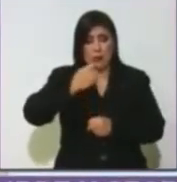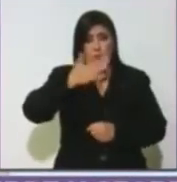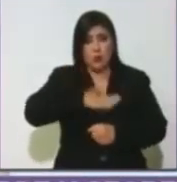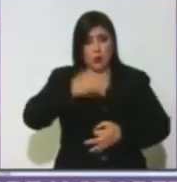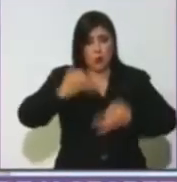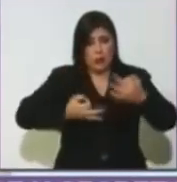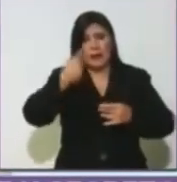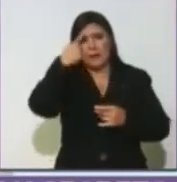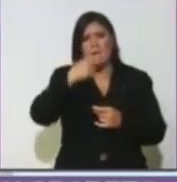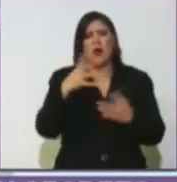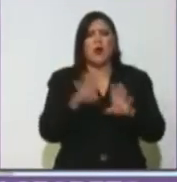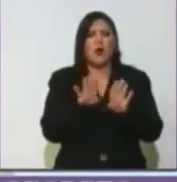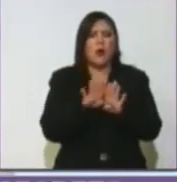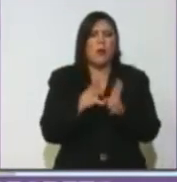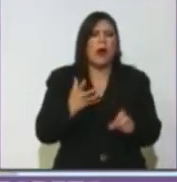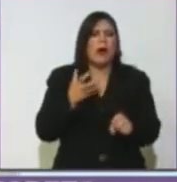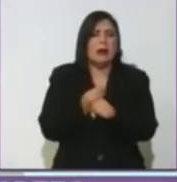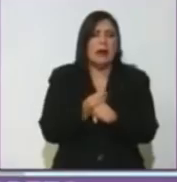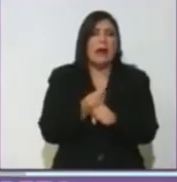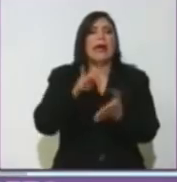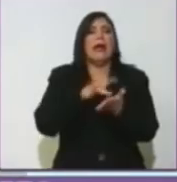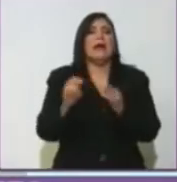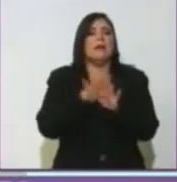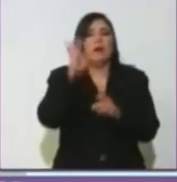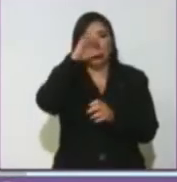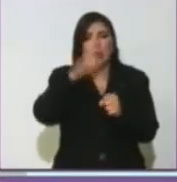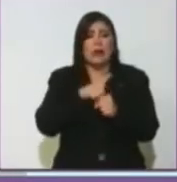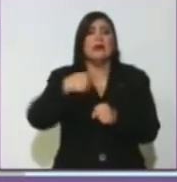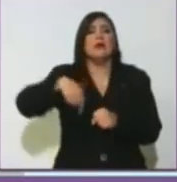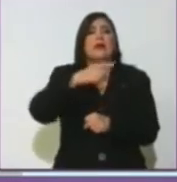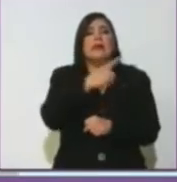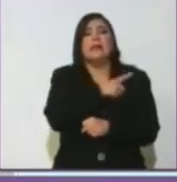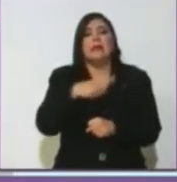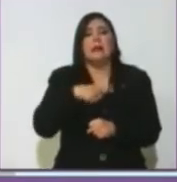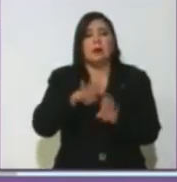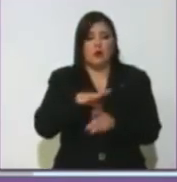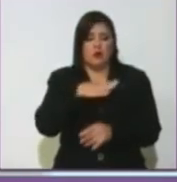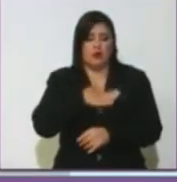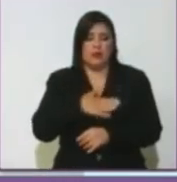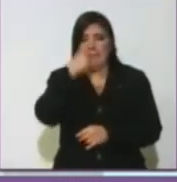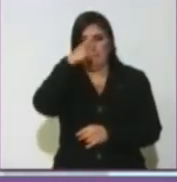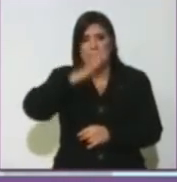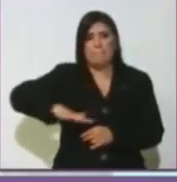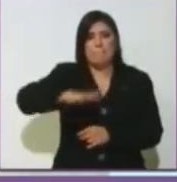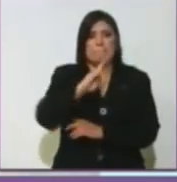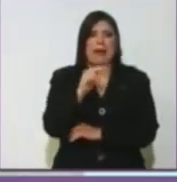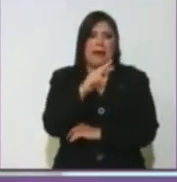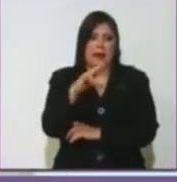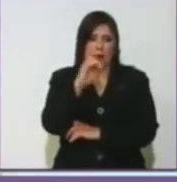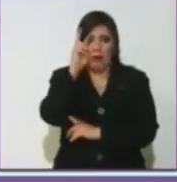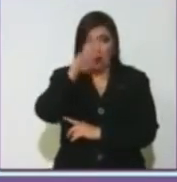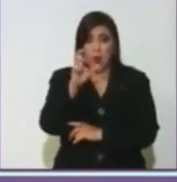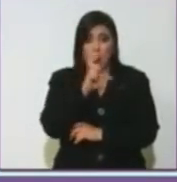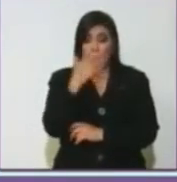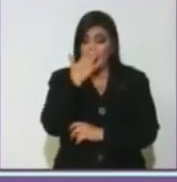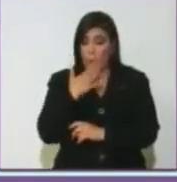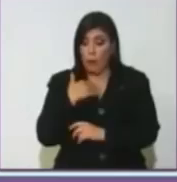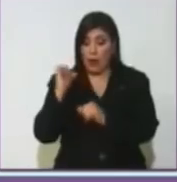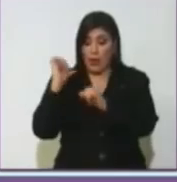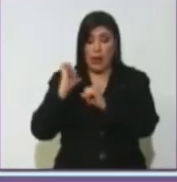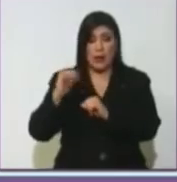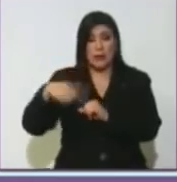con la cultura nosotros estamos proponiendo justicia de barrio cuando se pierde la autoridad moral se pierde cualquier